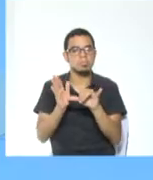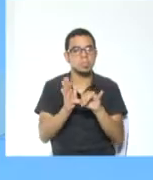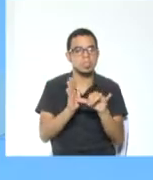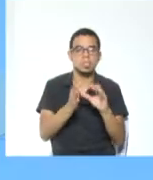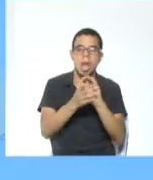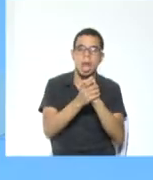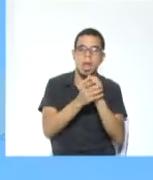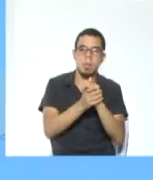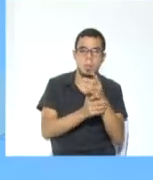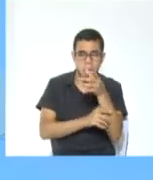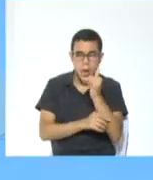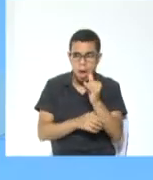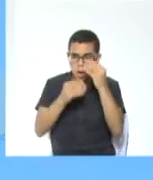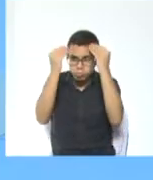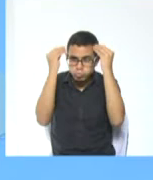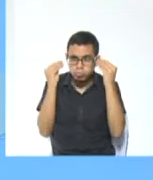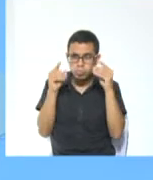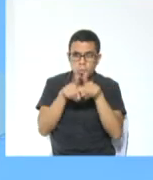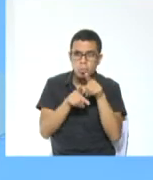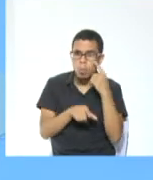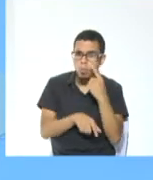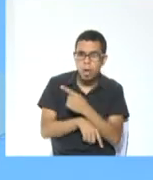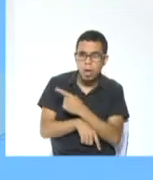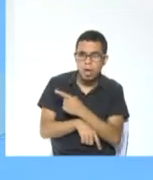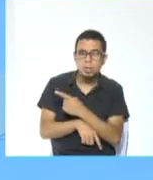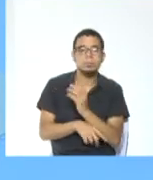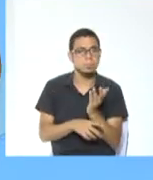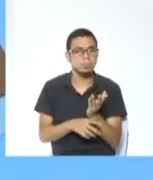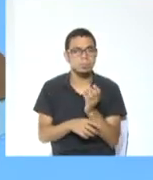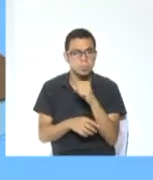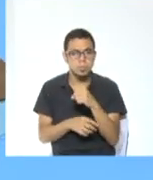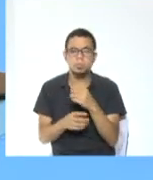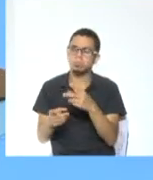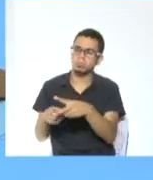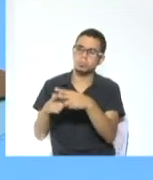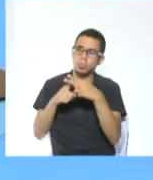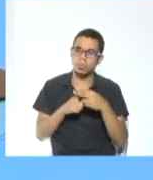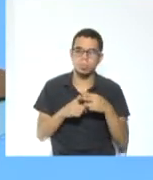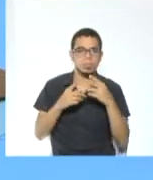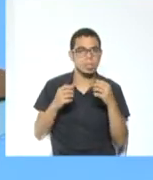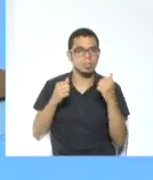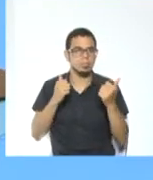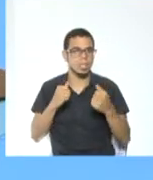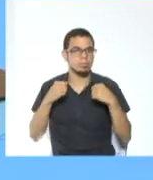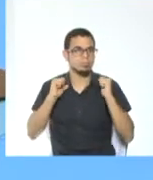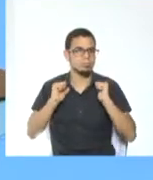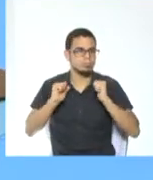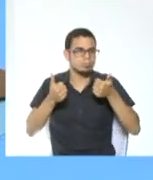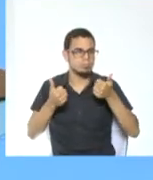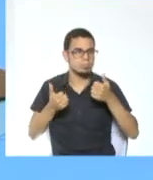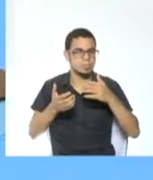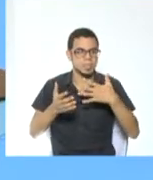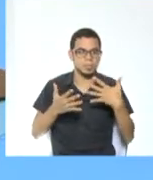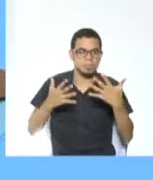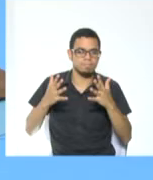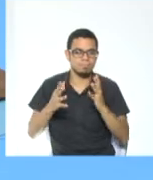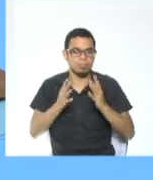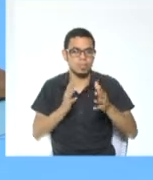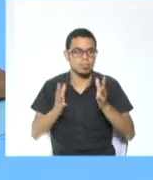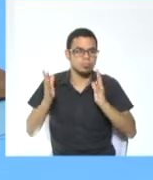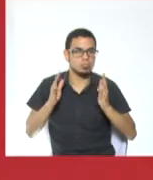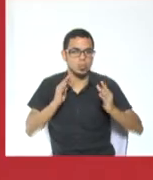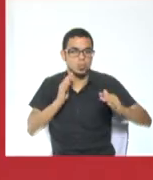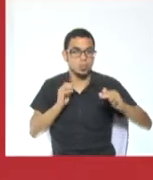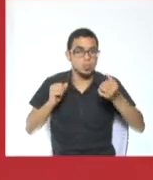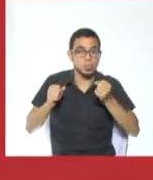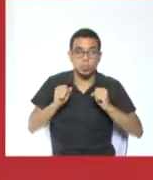Podemos utilizar el sombrero para montar un baile. Utilizamos maracas o otros